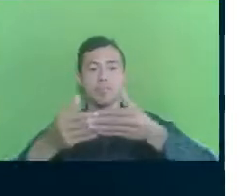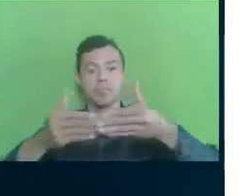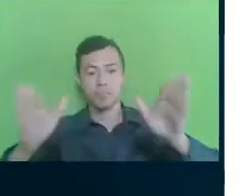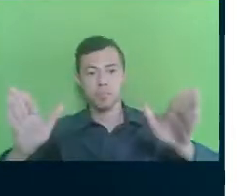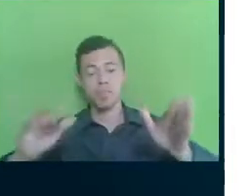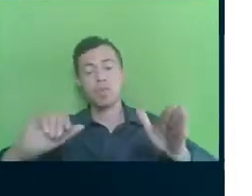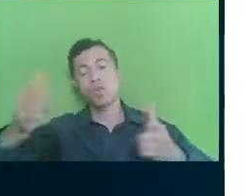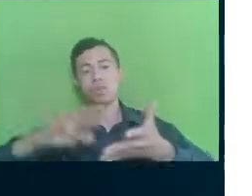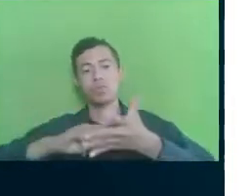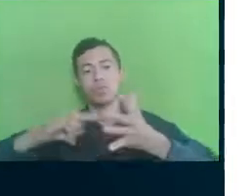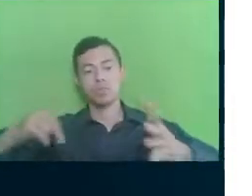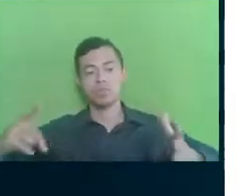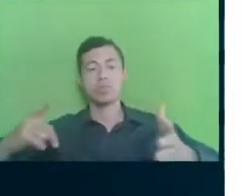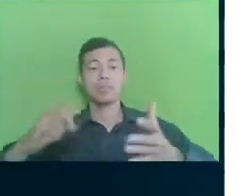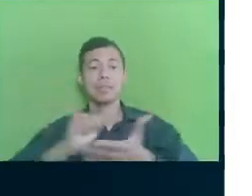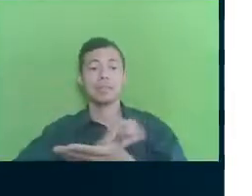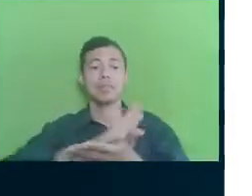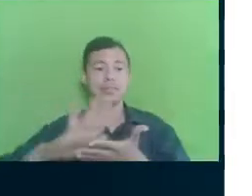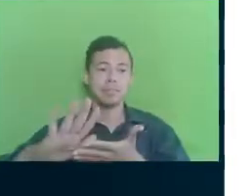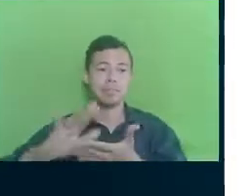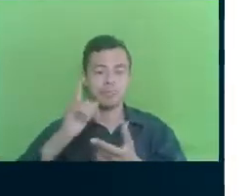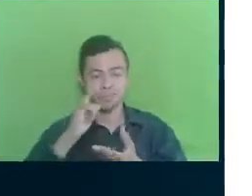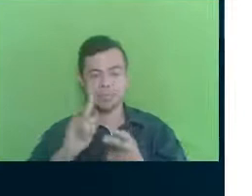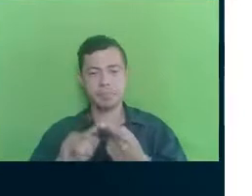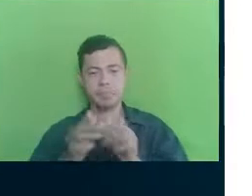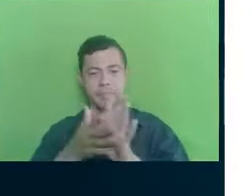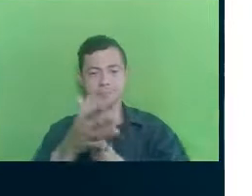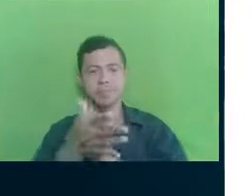completamente gratuitas al día de hoy.